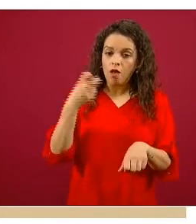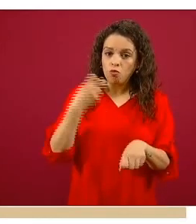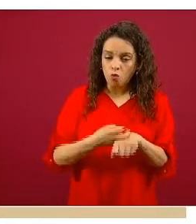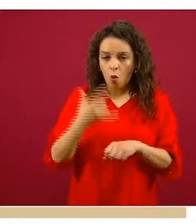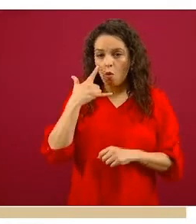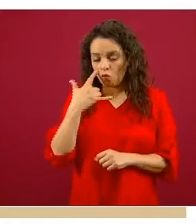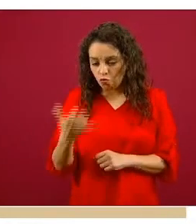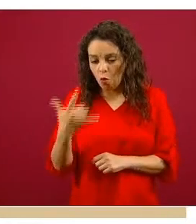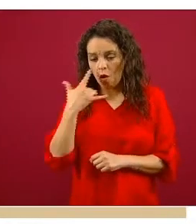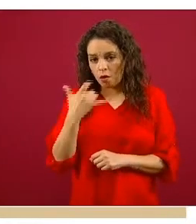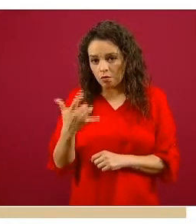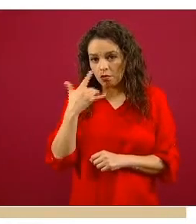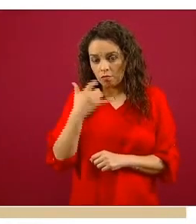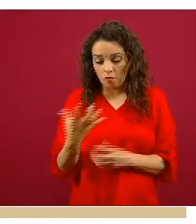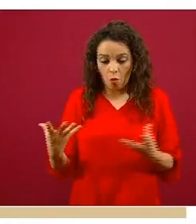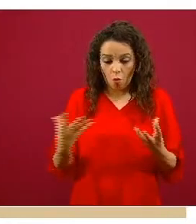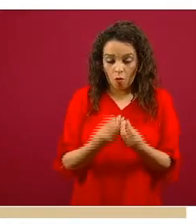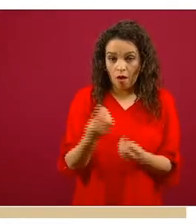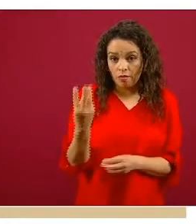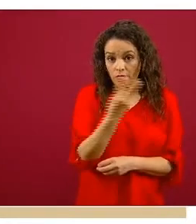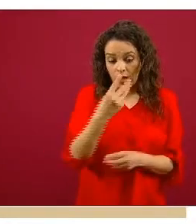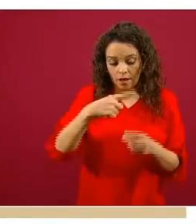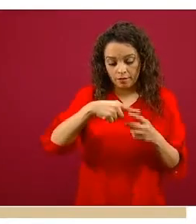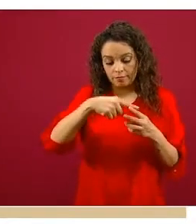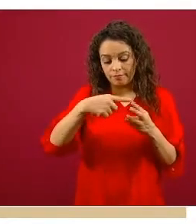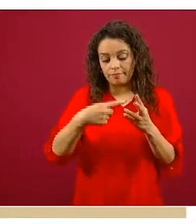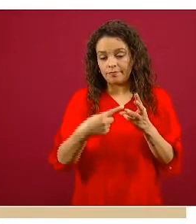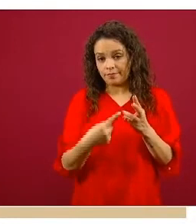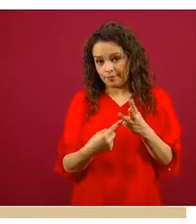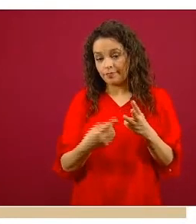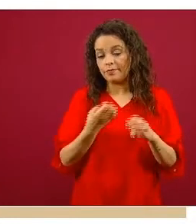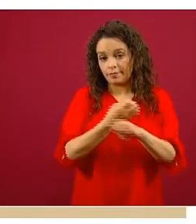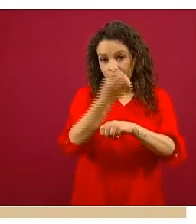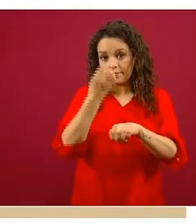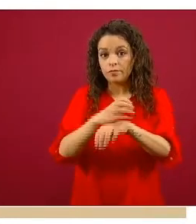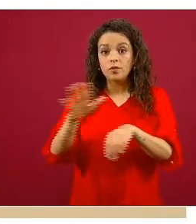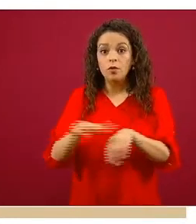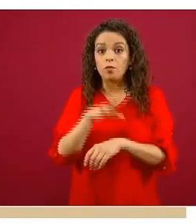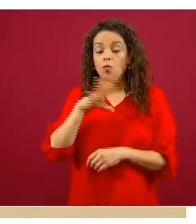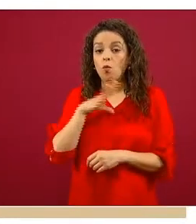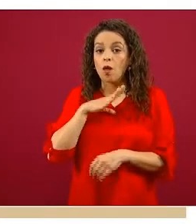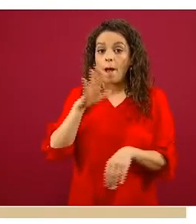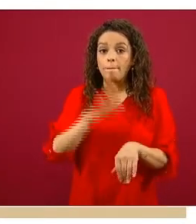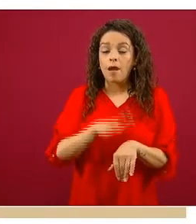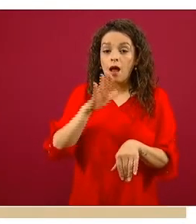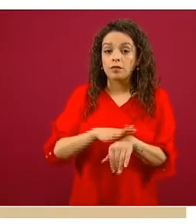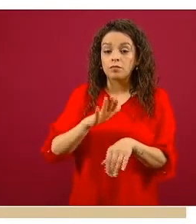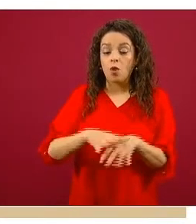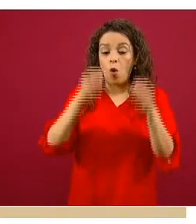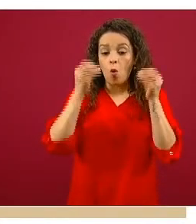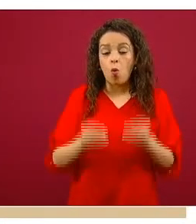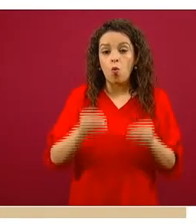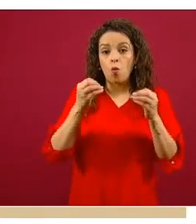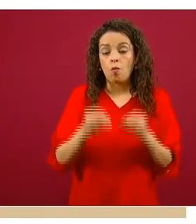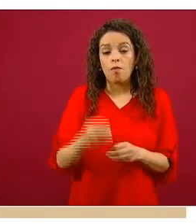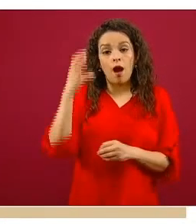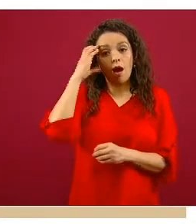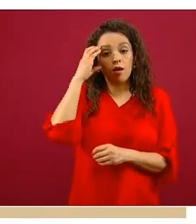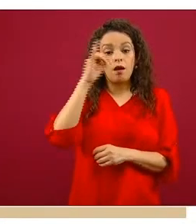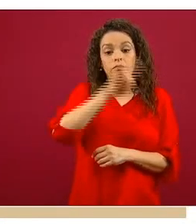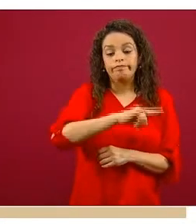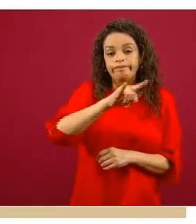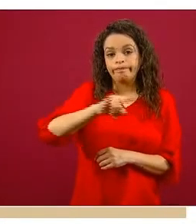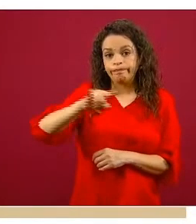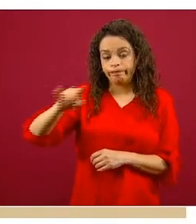estos 3 estados, que son los que están evidenciando la mayor ocupación en sus camas de IRAG general. Cuando vemos las camas